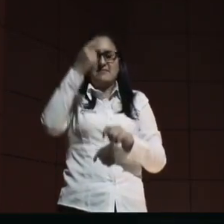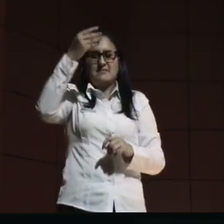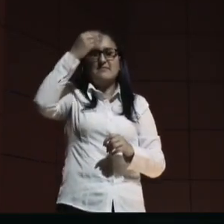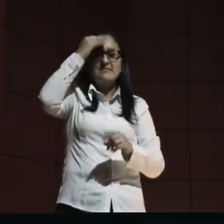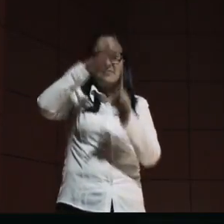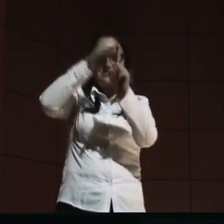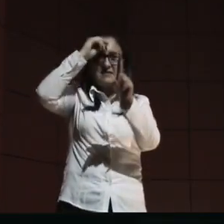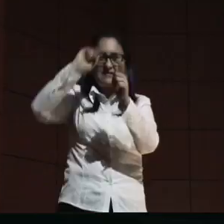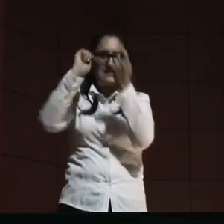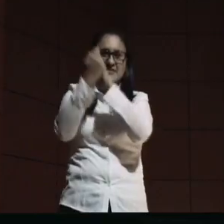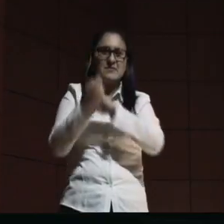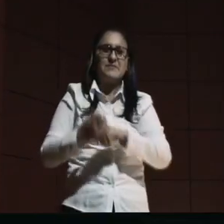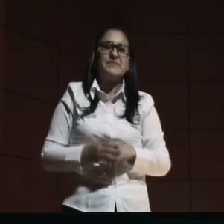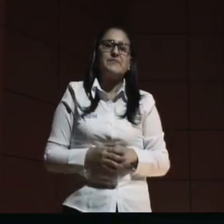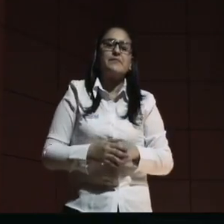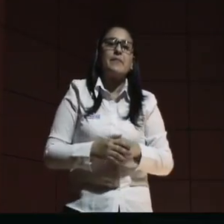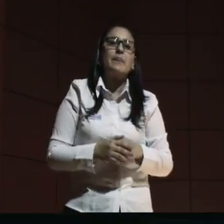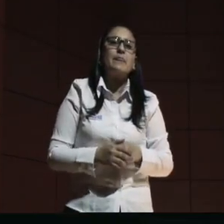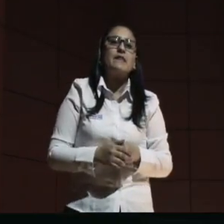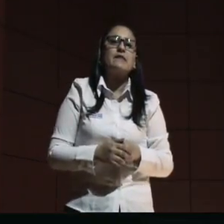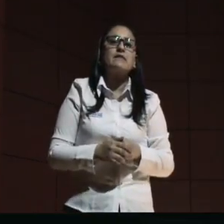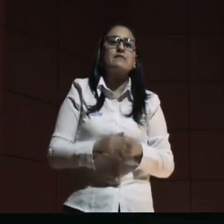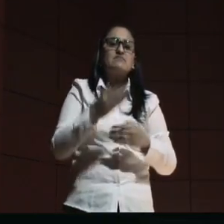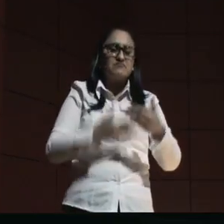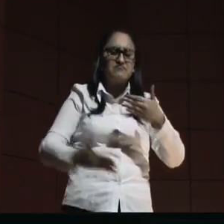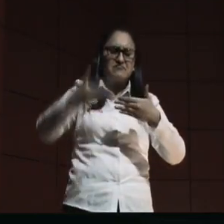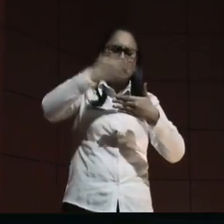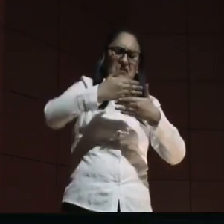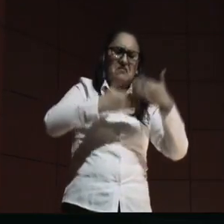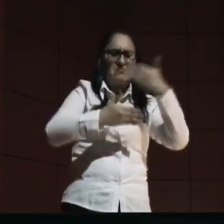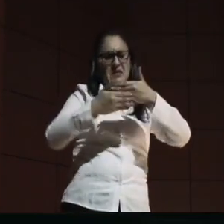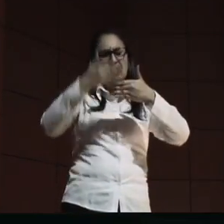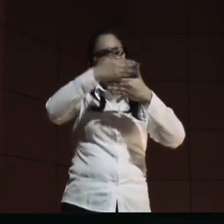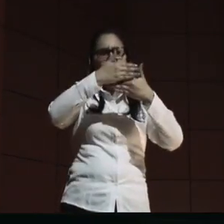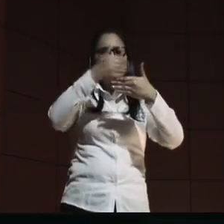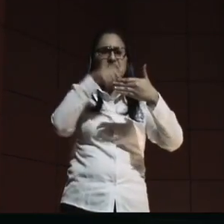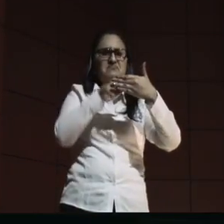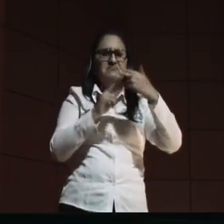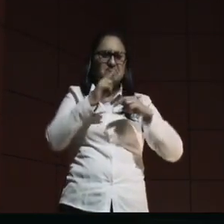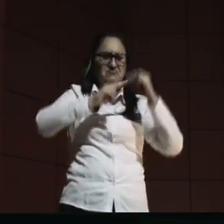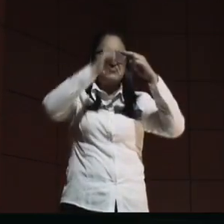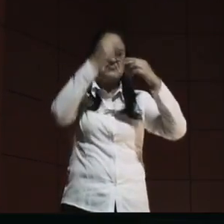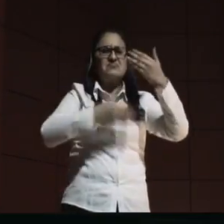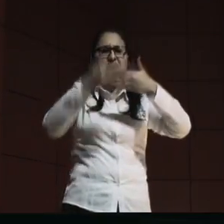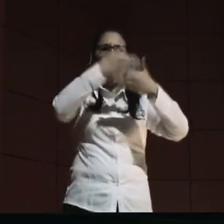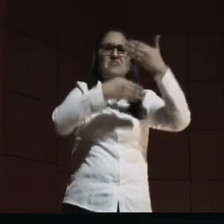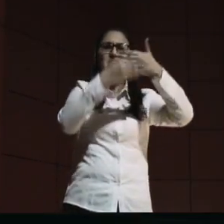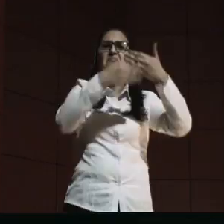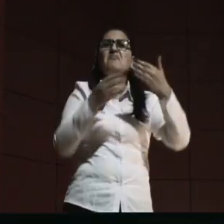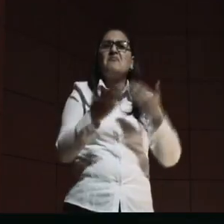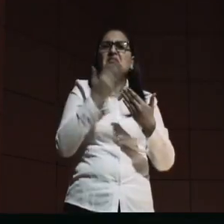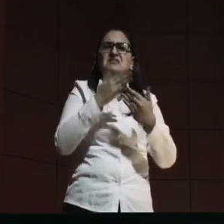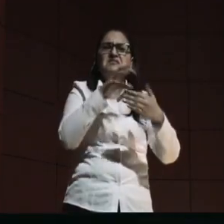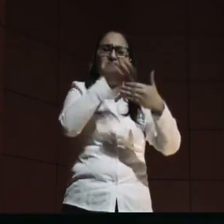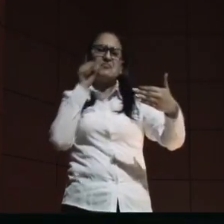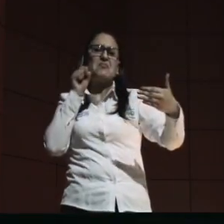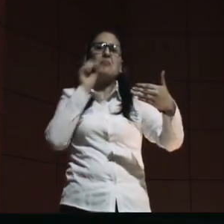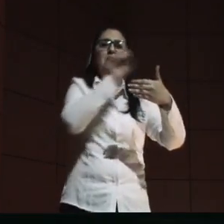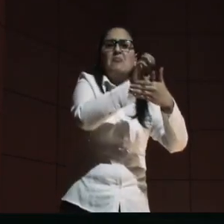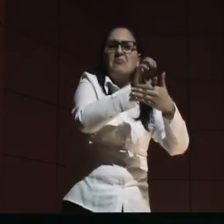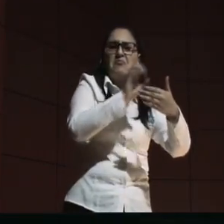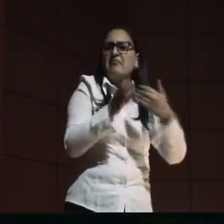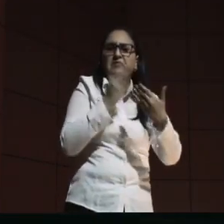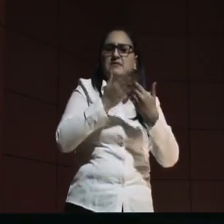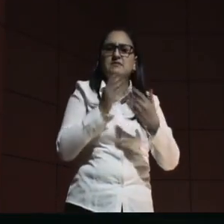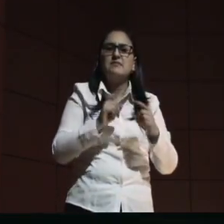Y un ladrillo se quita y se pone. Es fácil. Y hasta barato o caro puede salir.